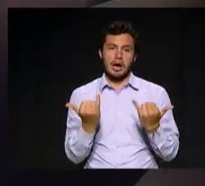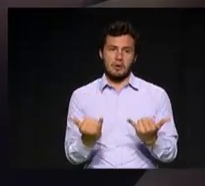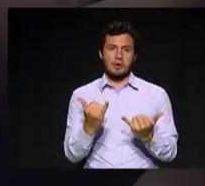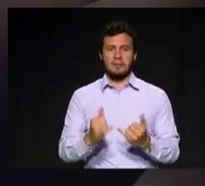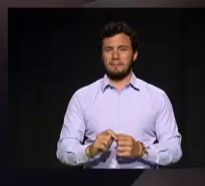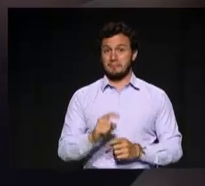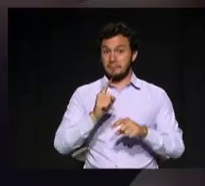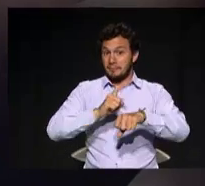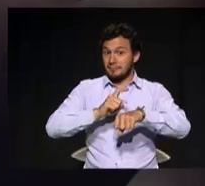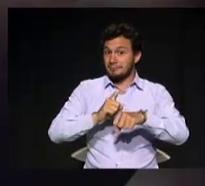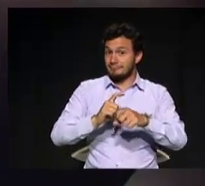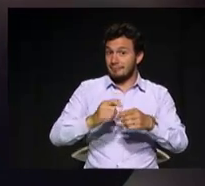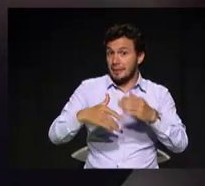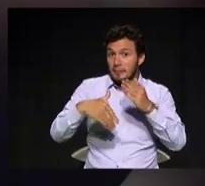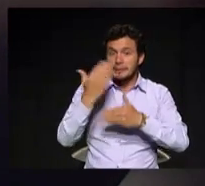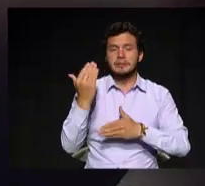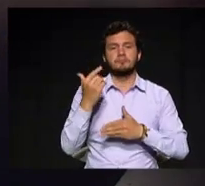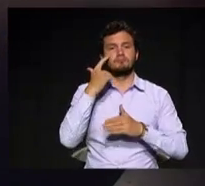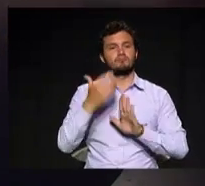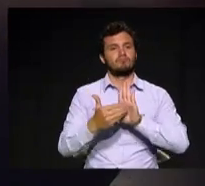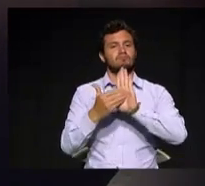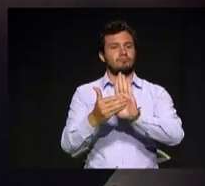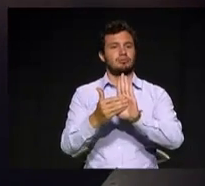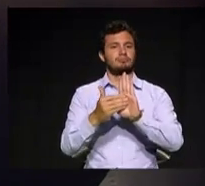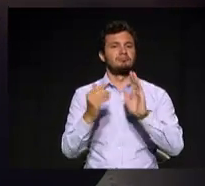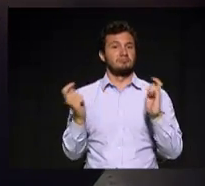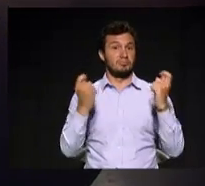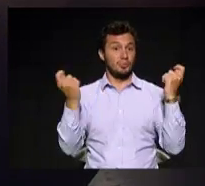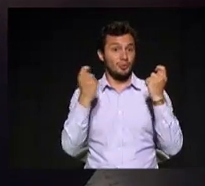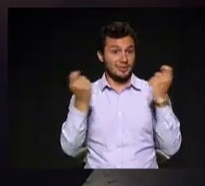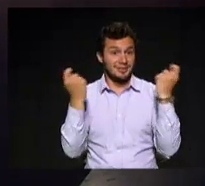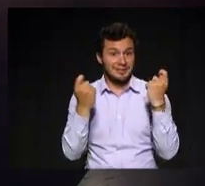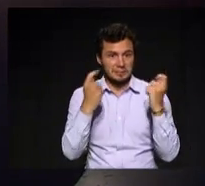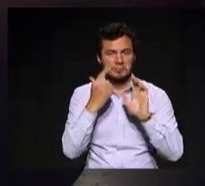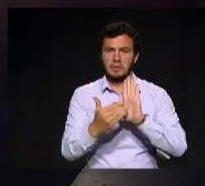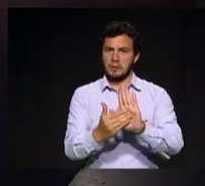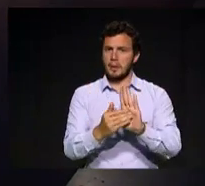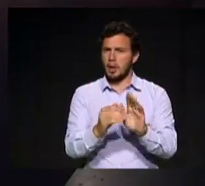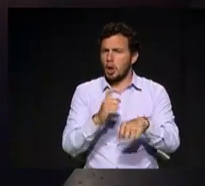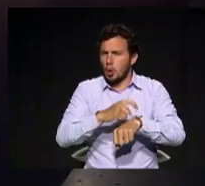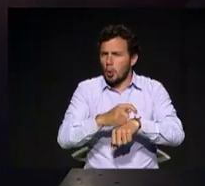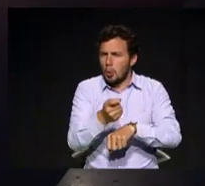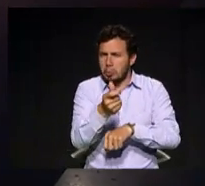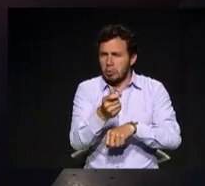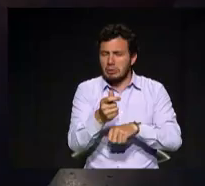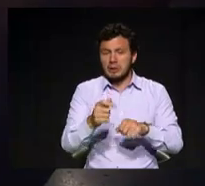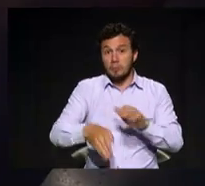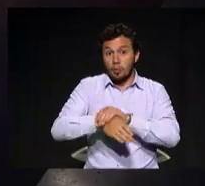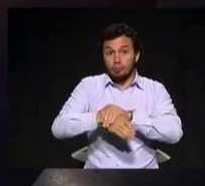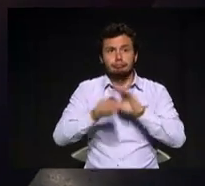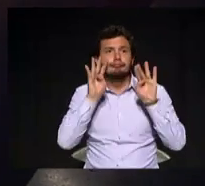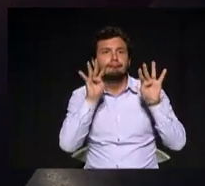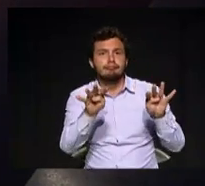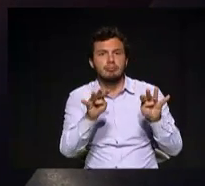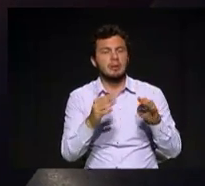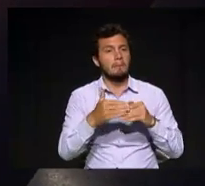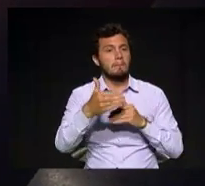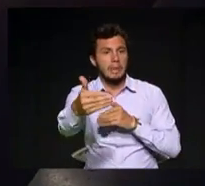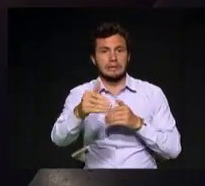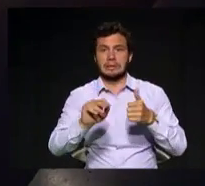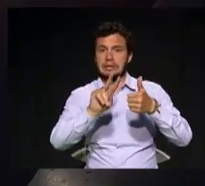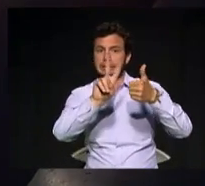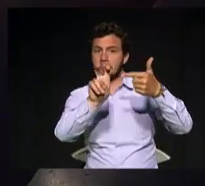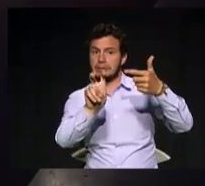primer corte de mensajes institucionales no se muevan porque realmente muy pequeños ya volvemos con los otros temas que tenemos en este debate medellín